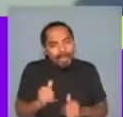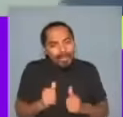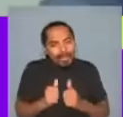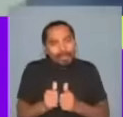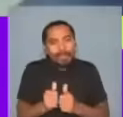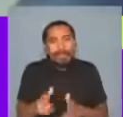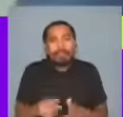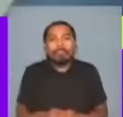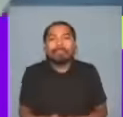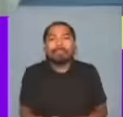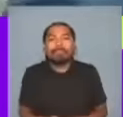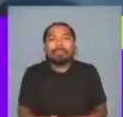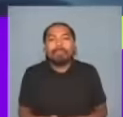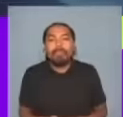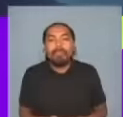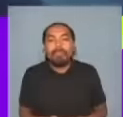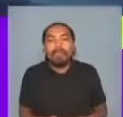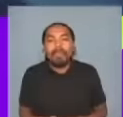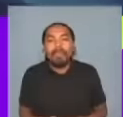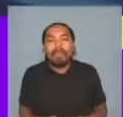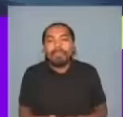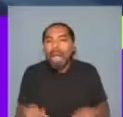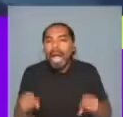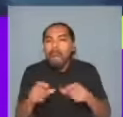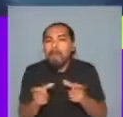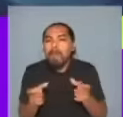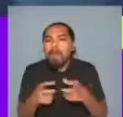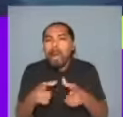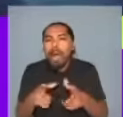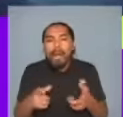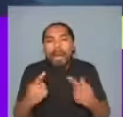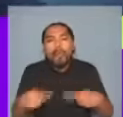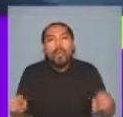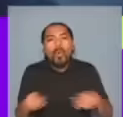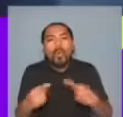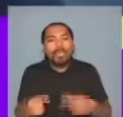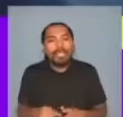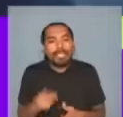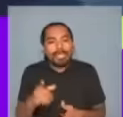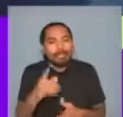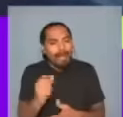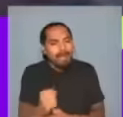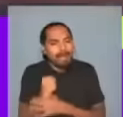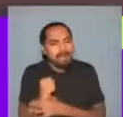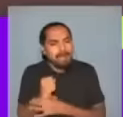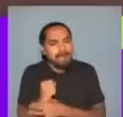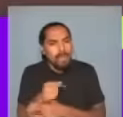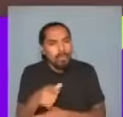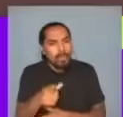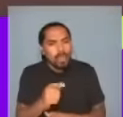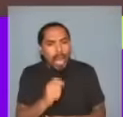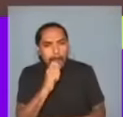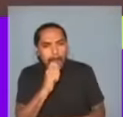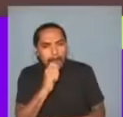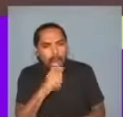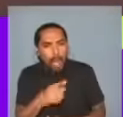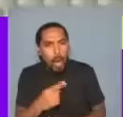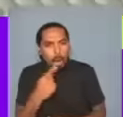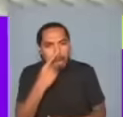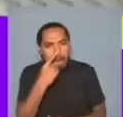la gente y también por lo que significaba, ¿no? El perro con el micrófono adelante, ¿no? Creo